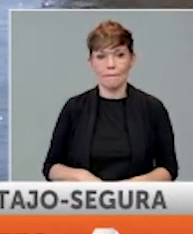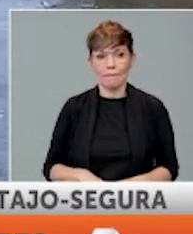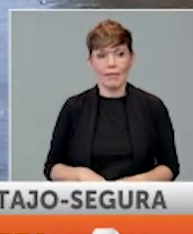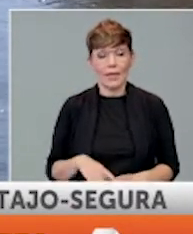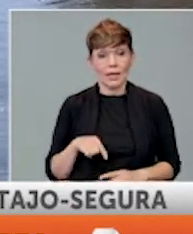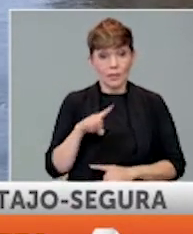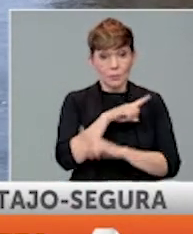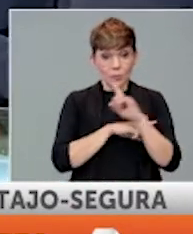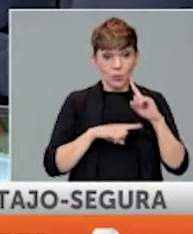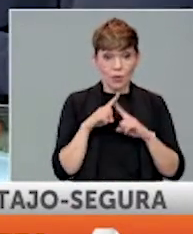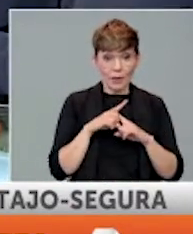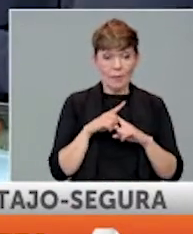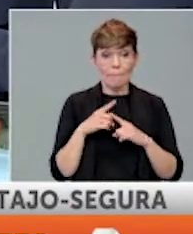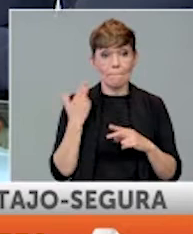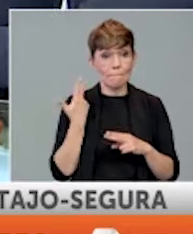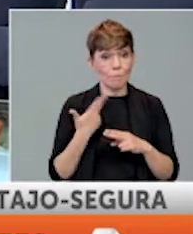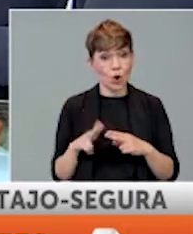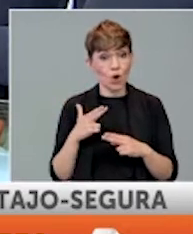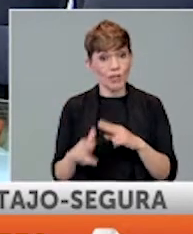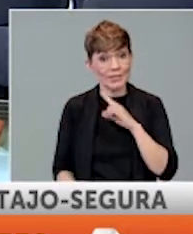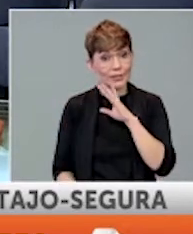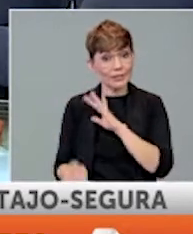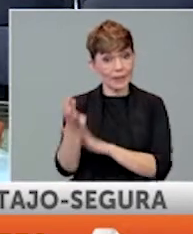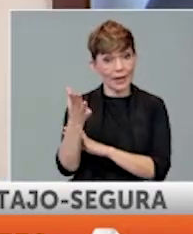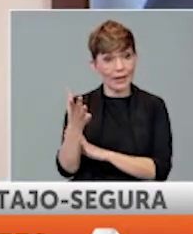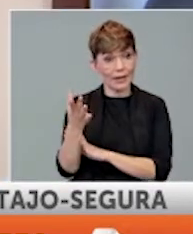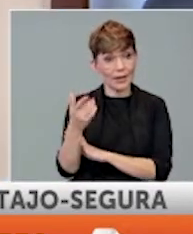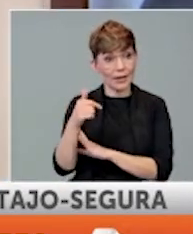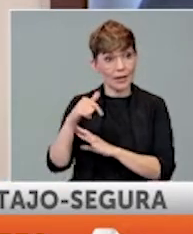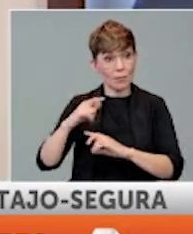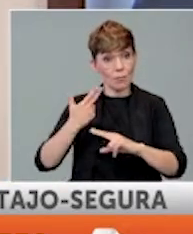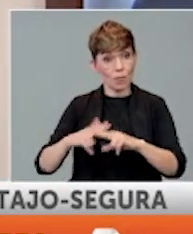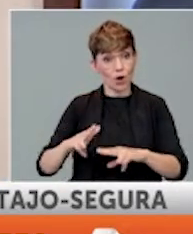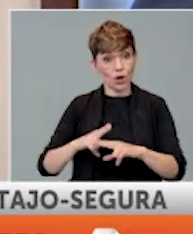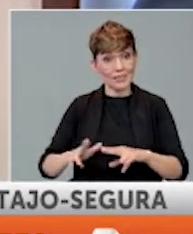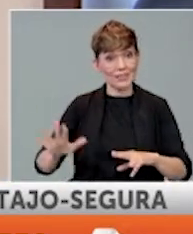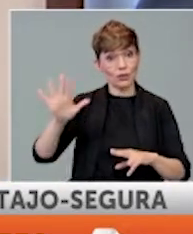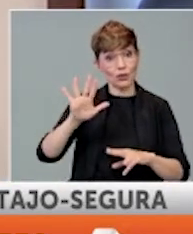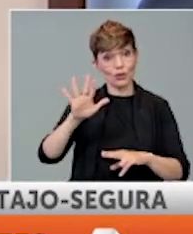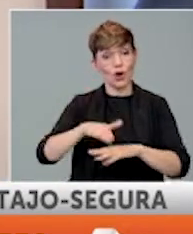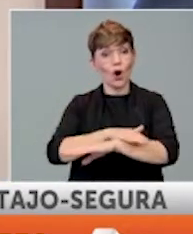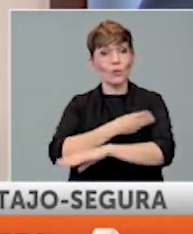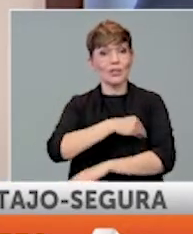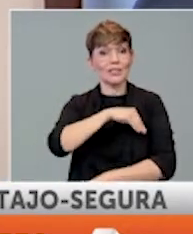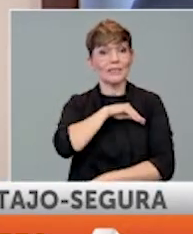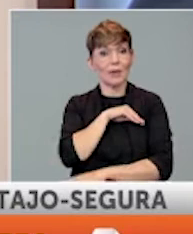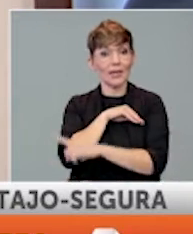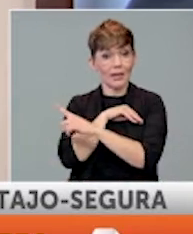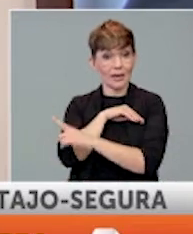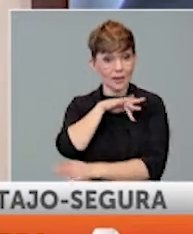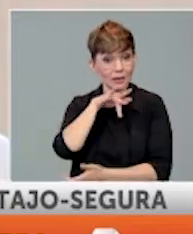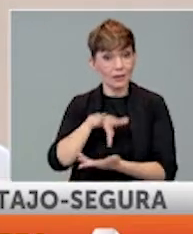problema que están generando los políticos, que han de ser los políticos de Estado, es decir, los políticos del Gobierno de España, a quienes están atribuidas